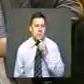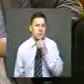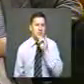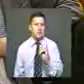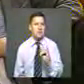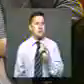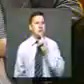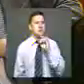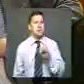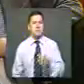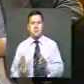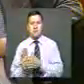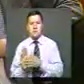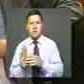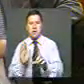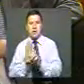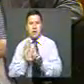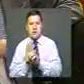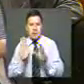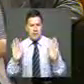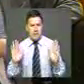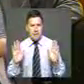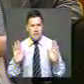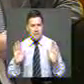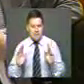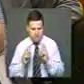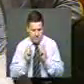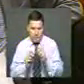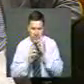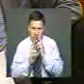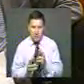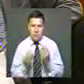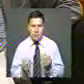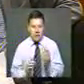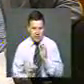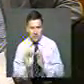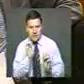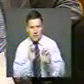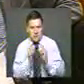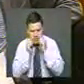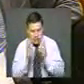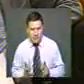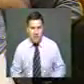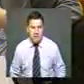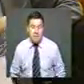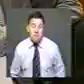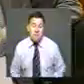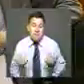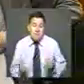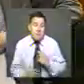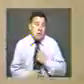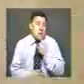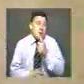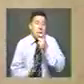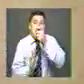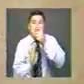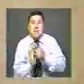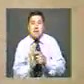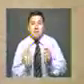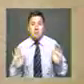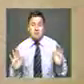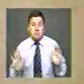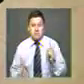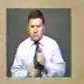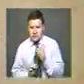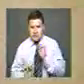su régimen estaba en una ley que fue concebida para defender a las partes. Hoy decimos el matrimonio para